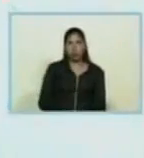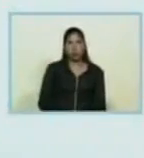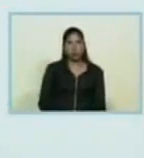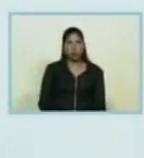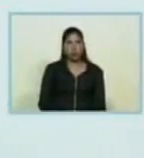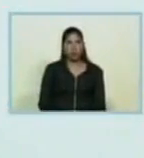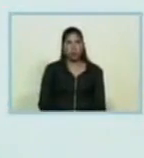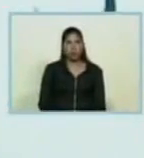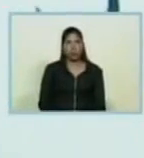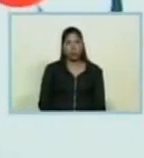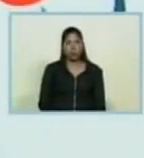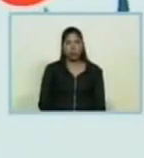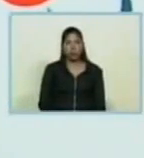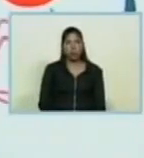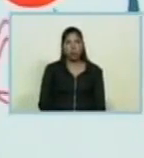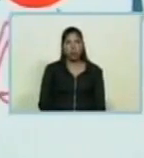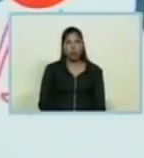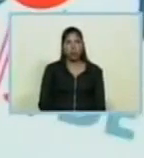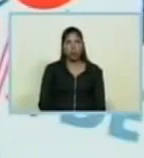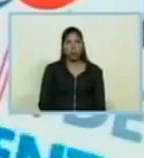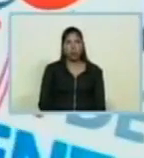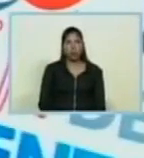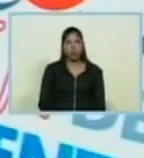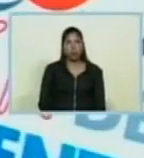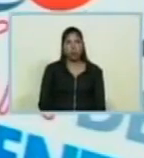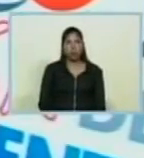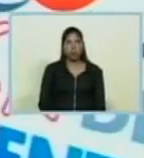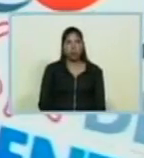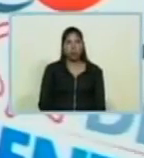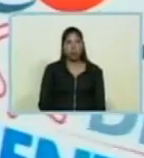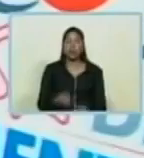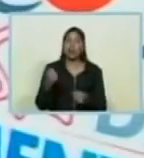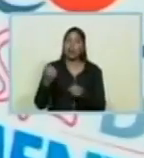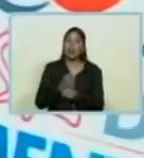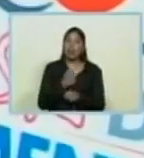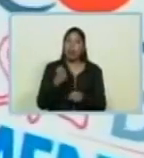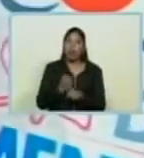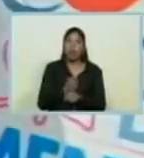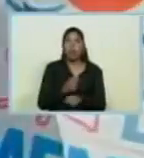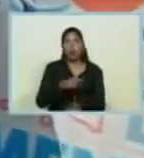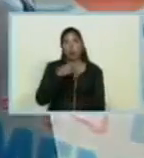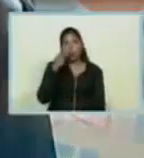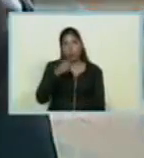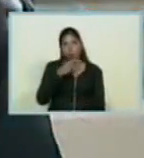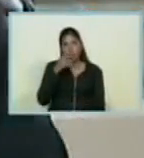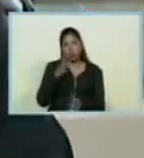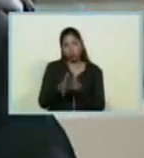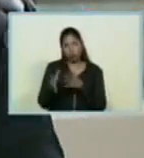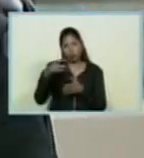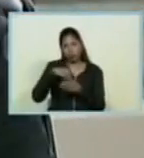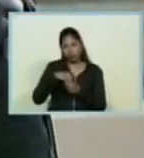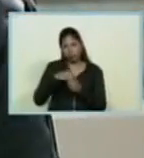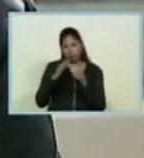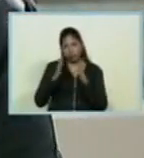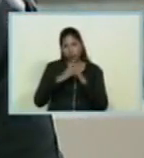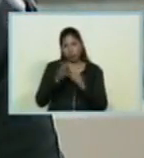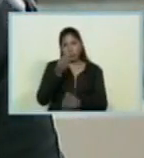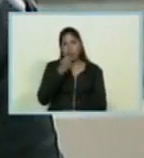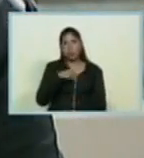eso, bueno, todo lo que tiene que ver con el trabajo político en torno a las casas de alimentación. Así que,